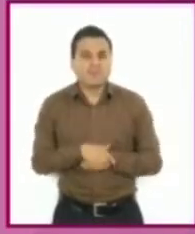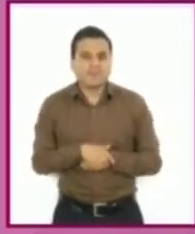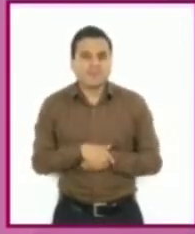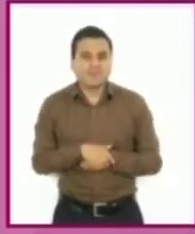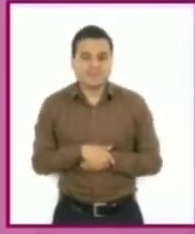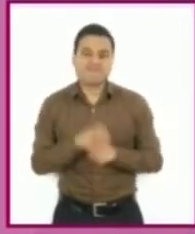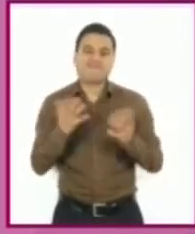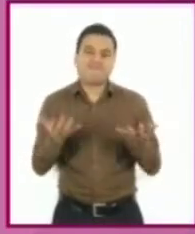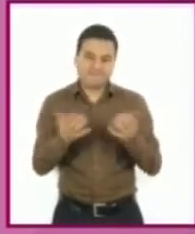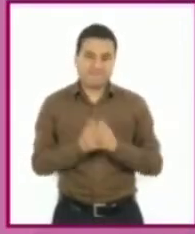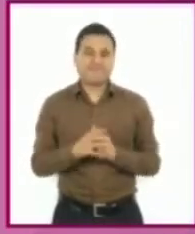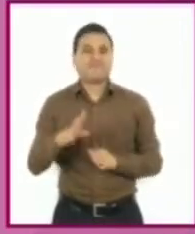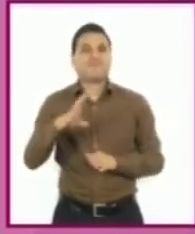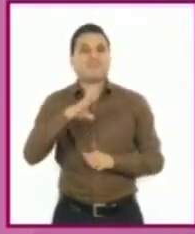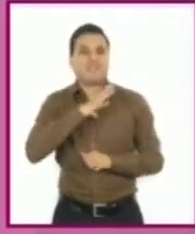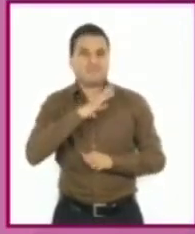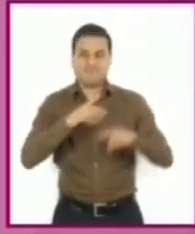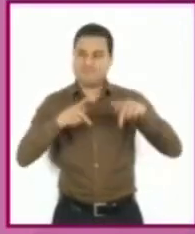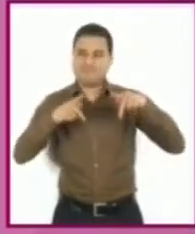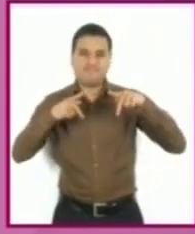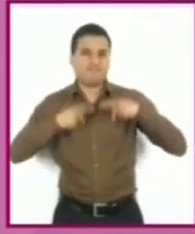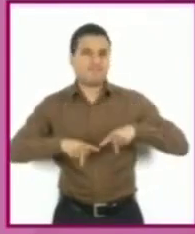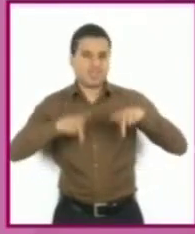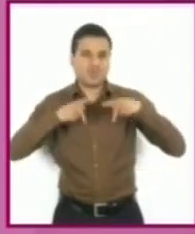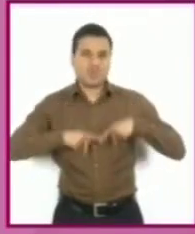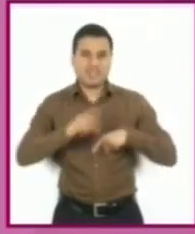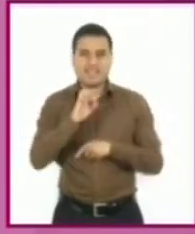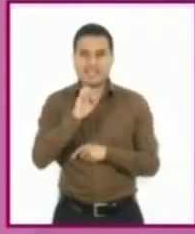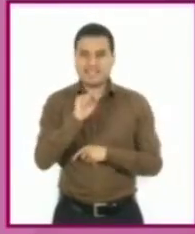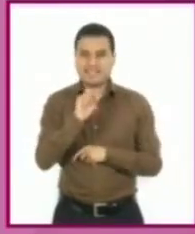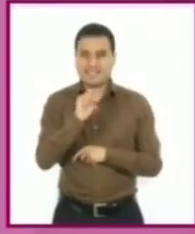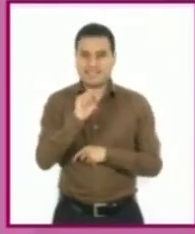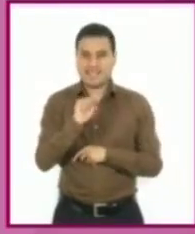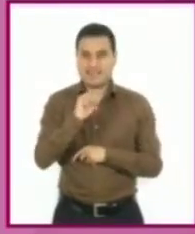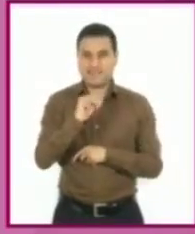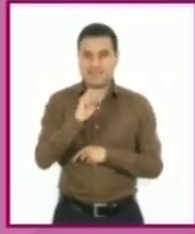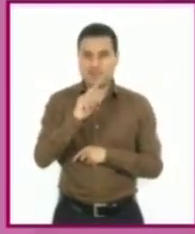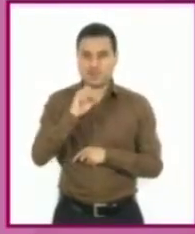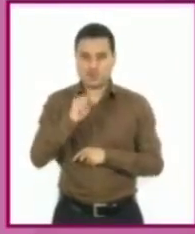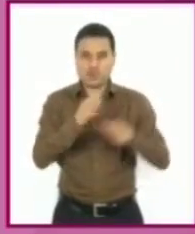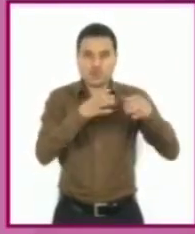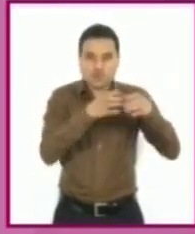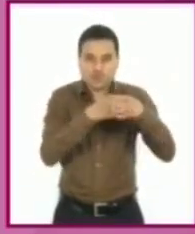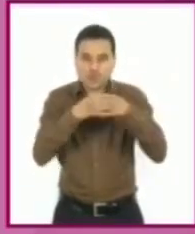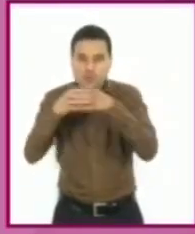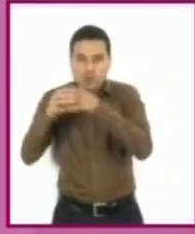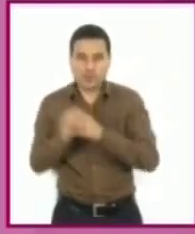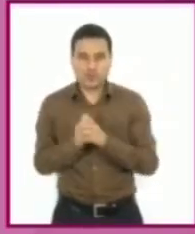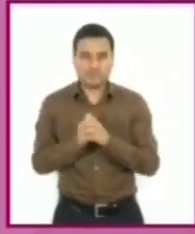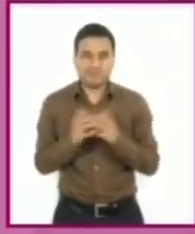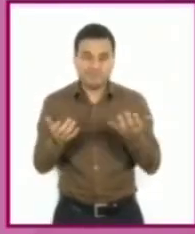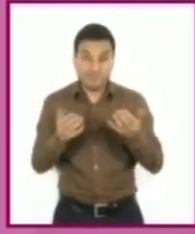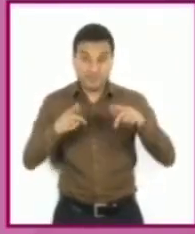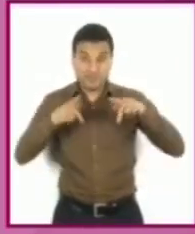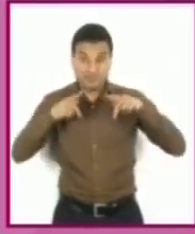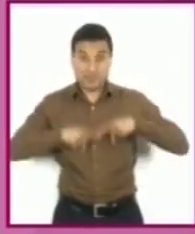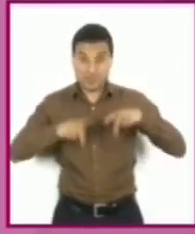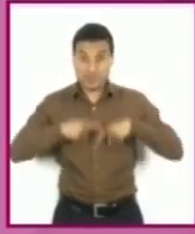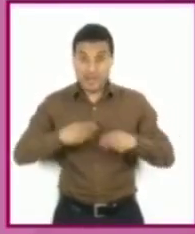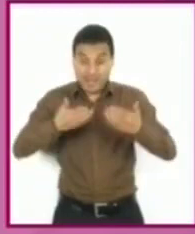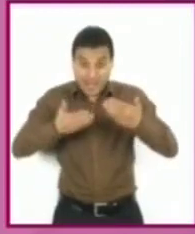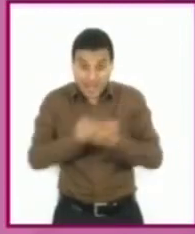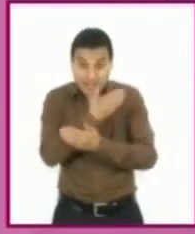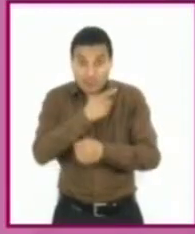la marcada división de la sociedad en estamentos, sin movilidad social, es decir, sin la posibilidad de pasar de